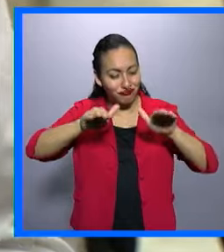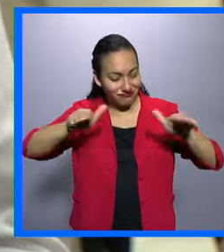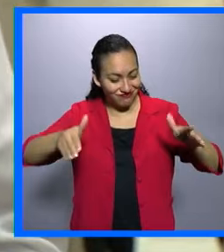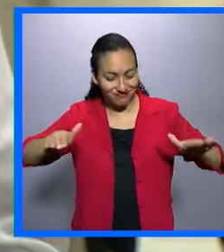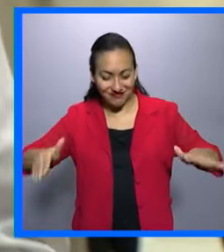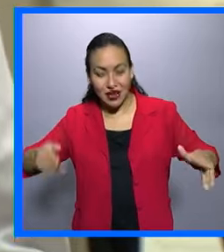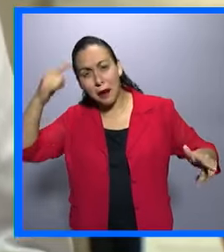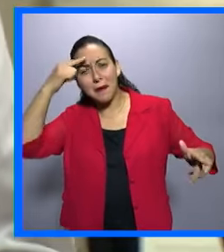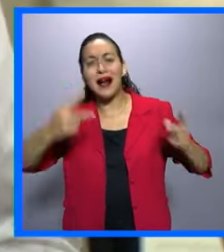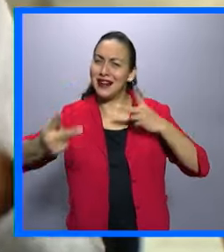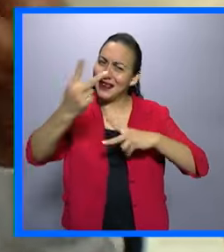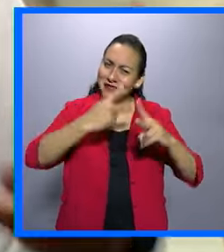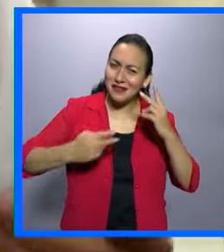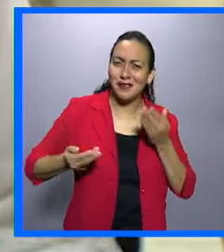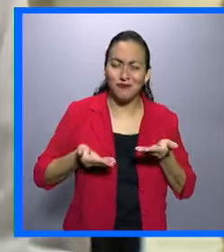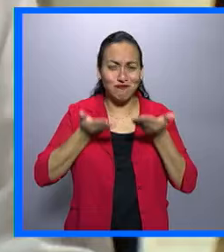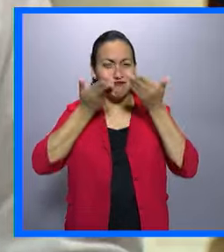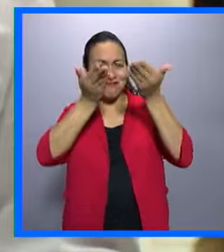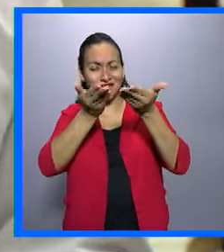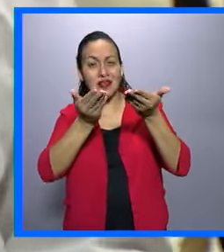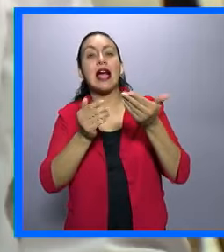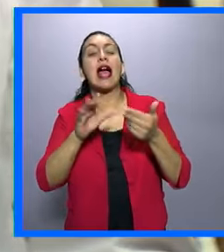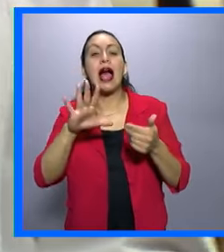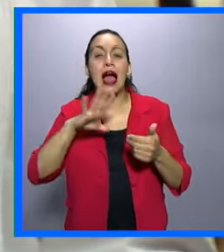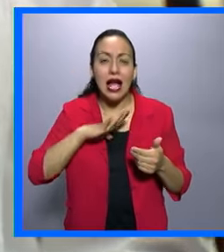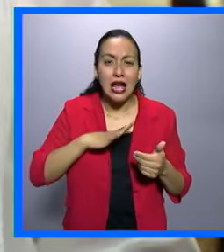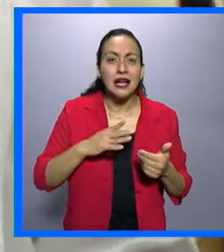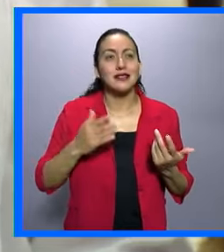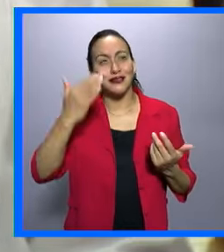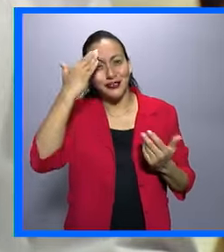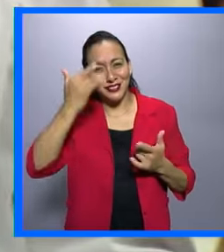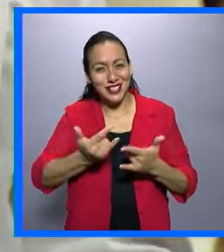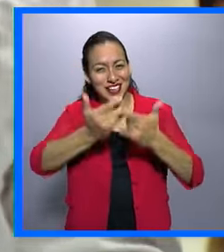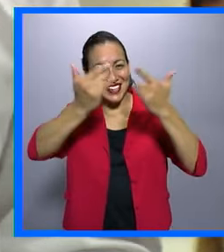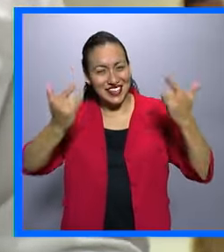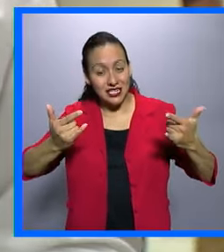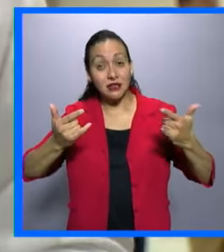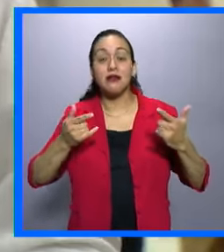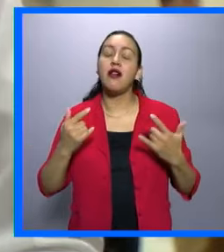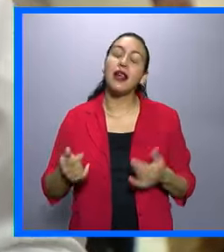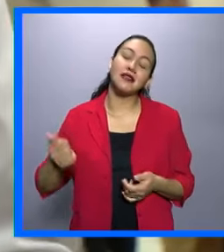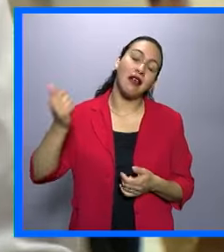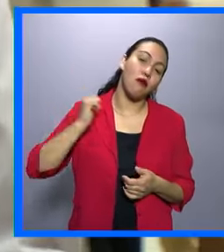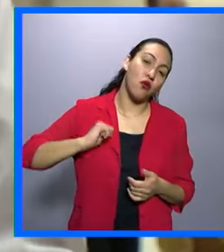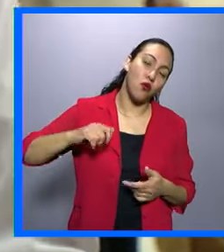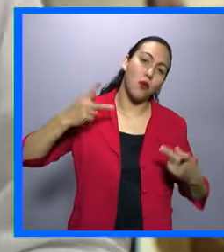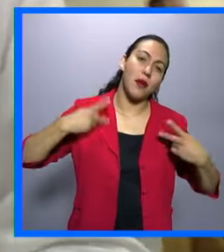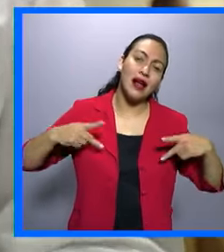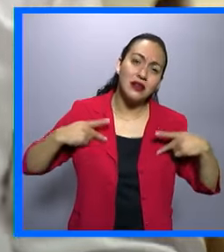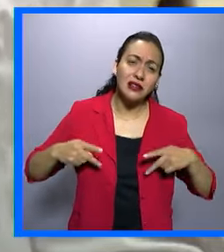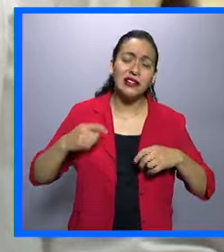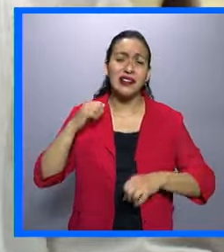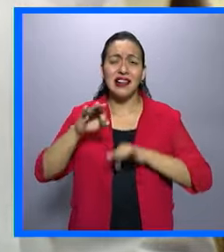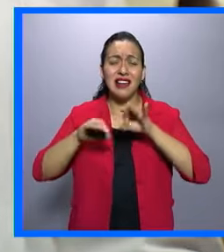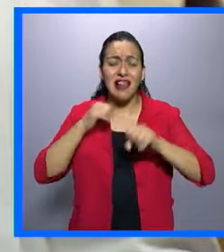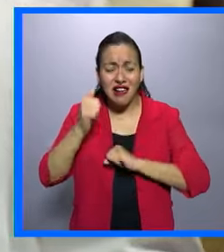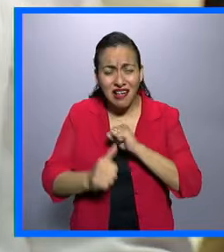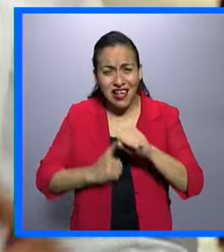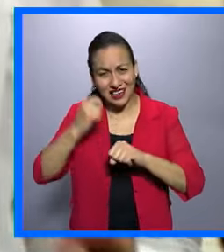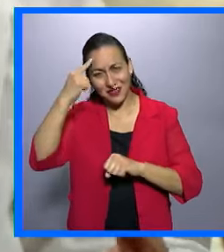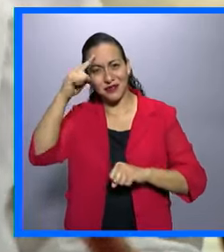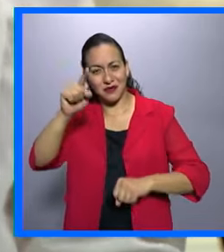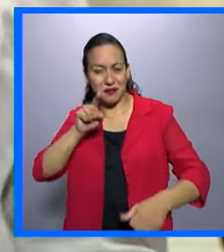nos han adelantado, a todos aquellos que han contribuido para construir un sistema de justicia en este país. Es un altar que está